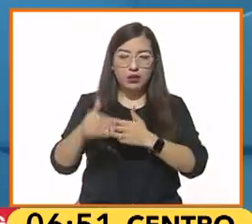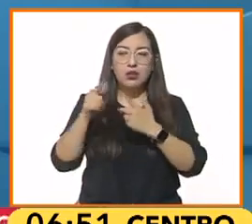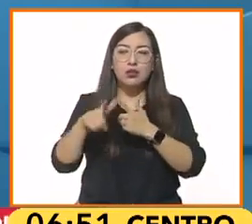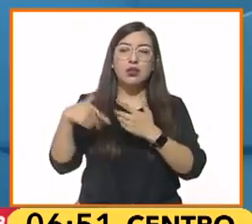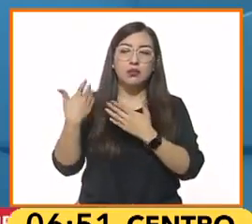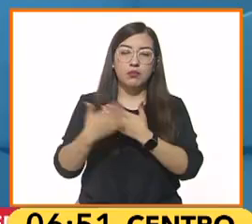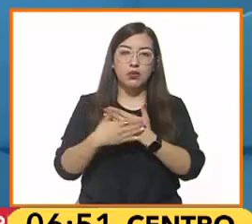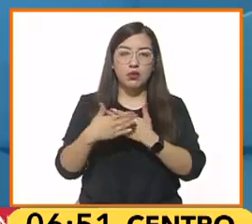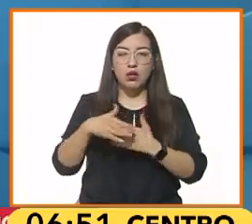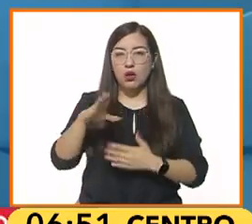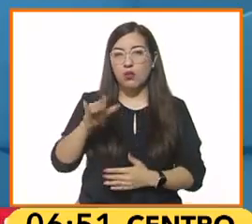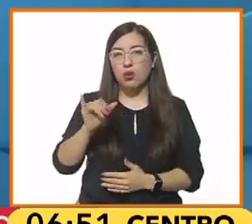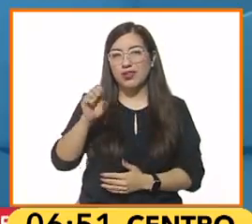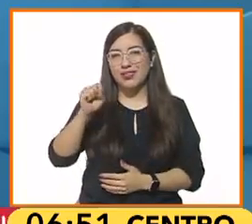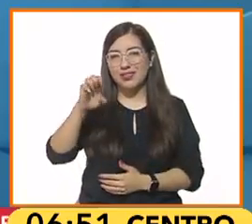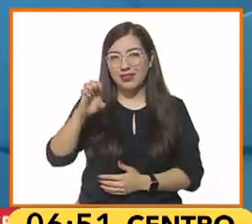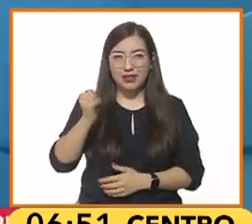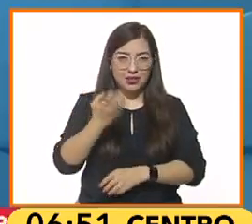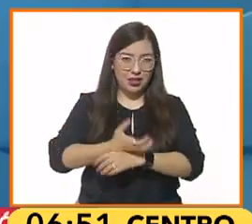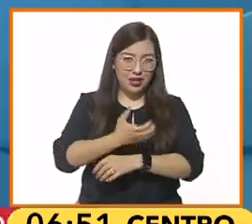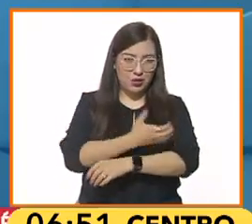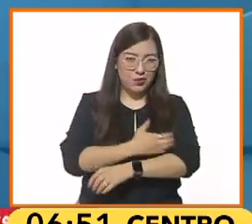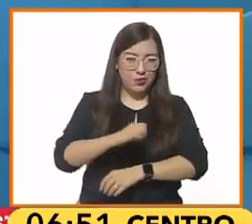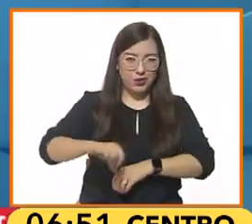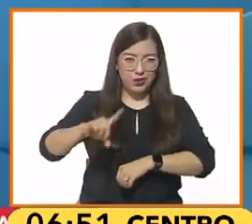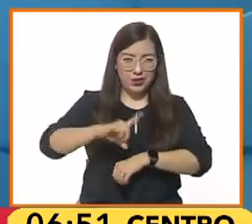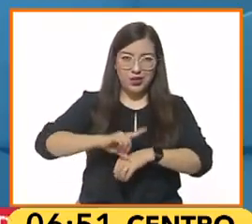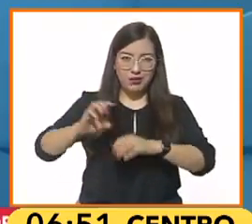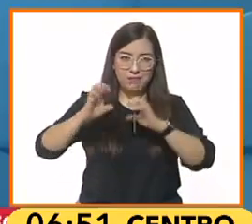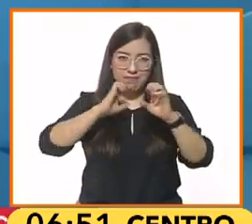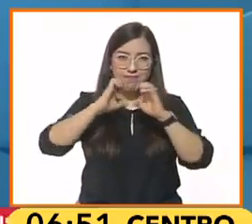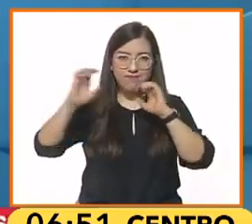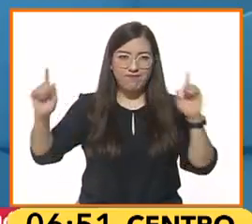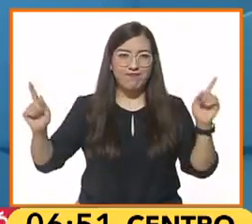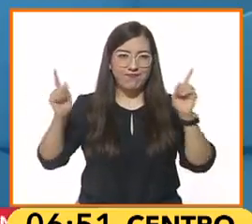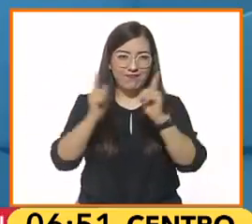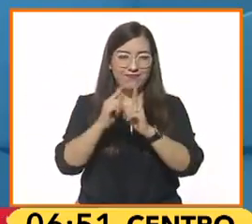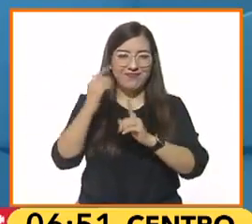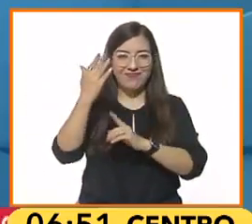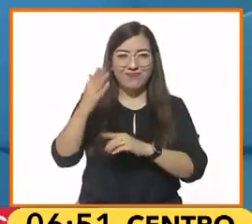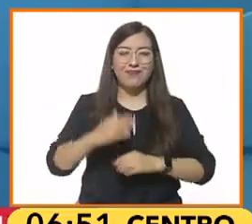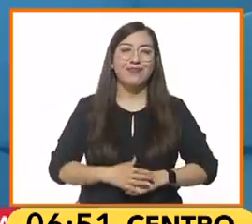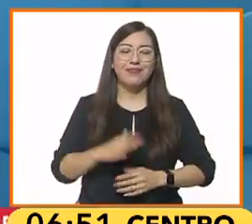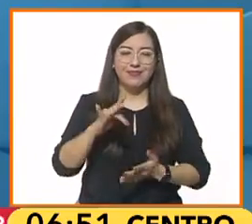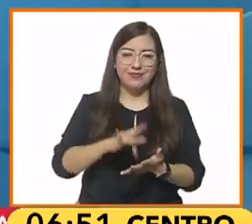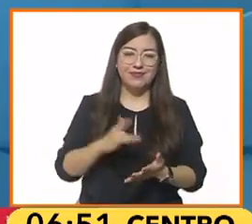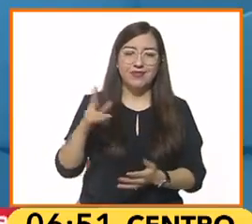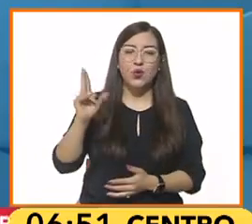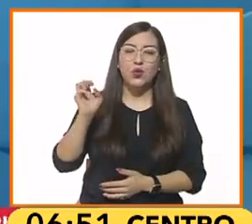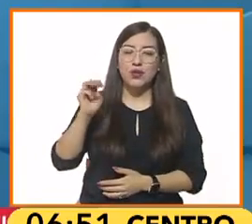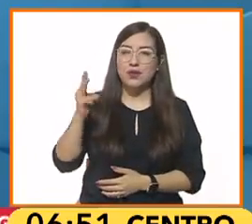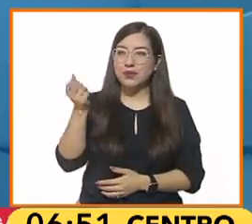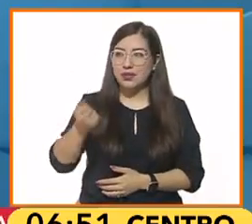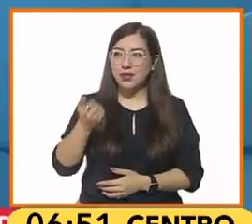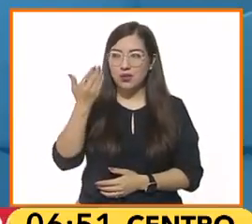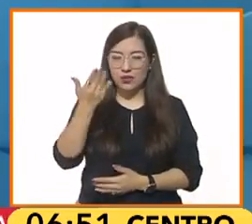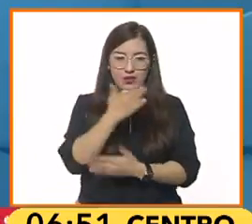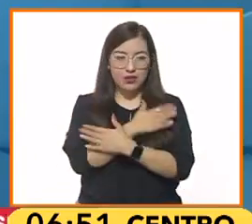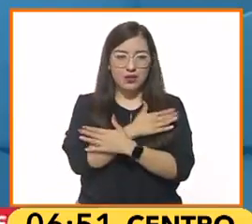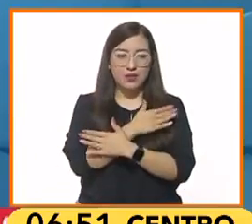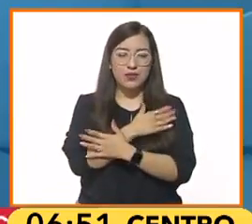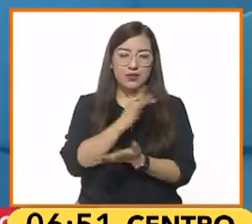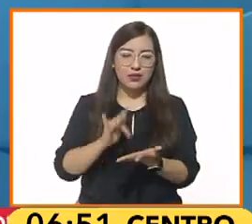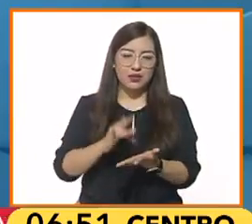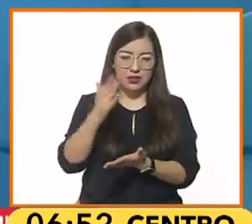Moisés Garduño García con nosotros esta mañana, analista internacional, experto en temas de Oriente Medio de la UNAM. Saludos, Moisés, abrazo. Gracias,